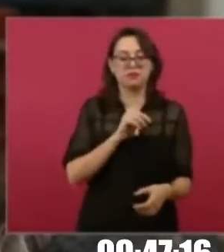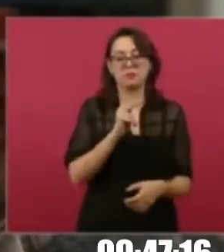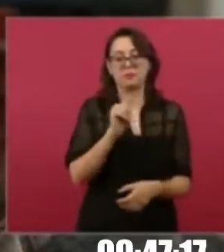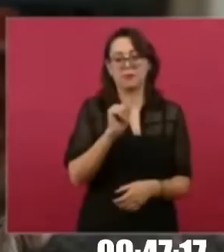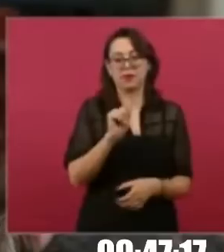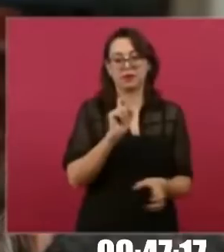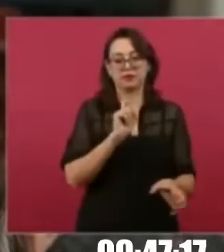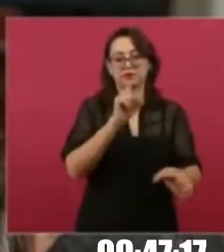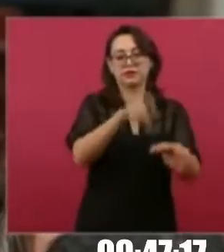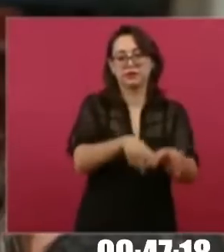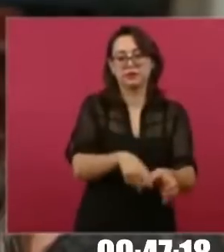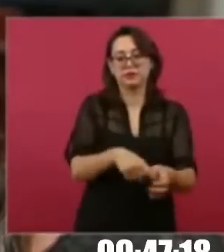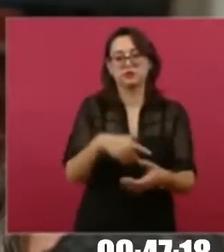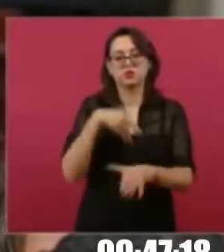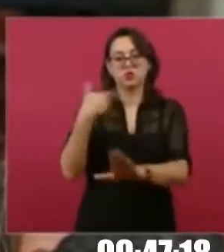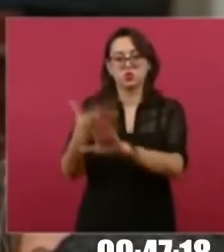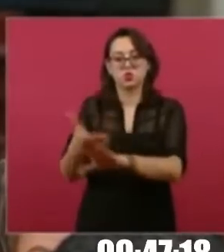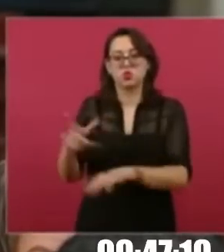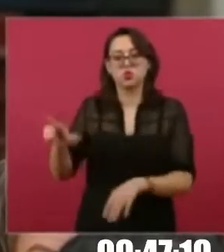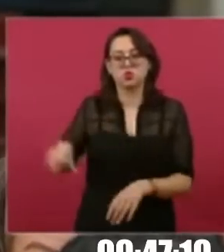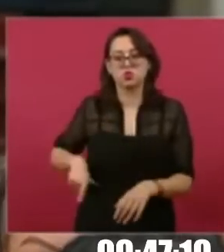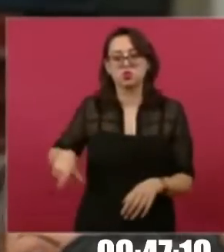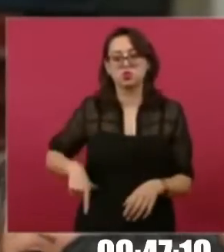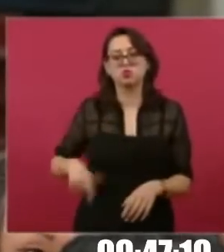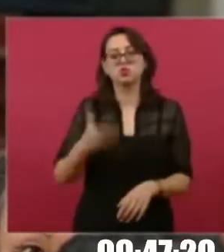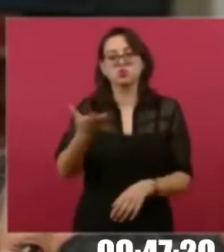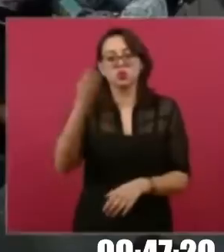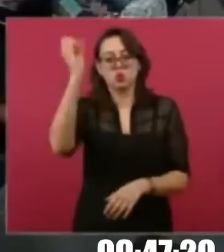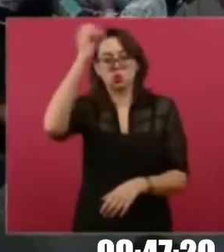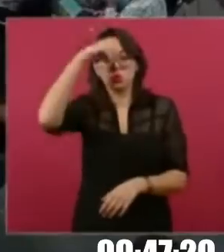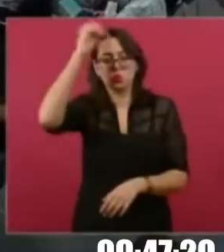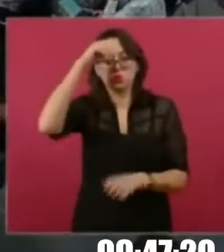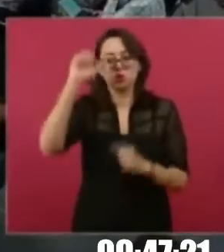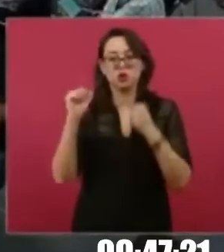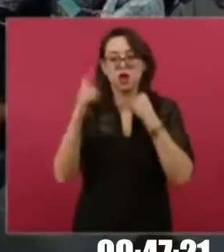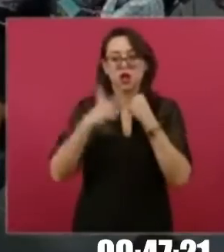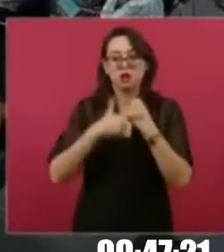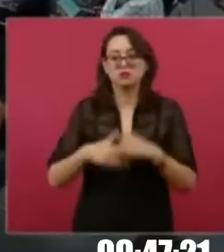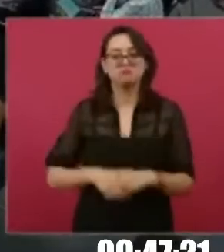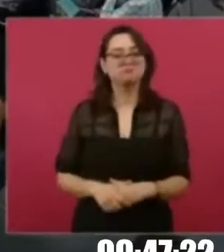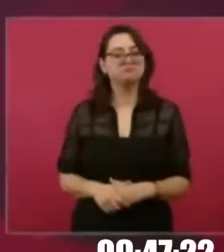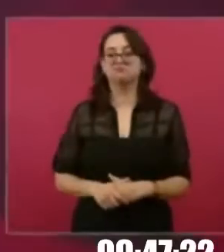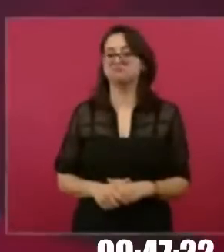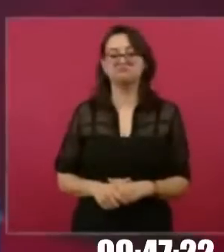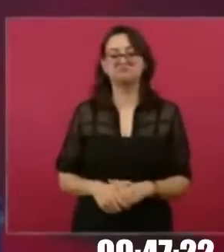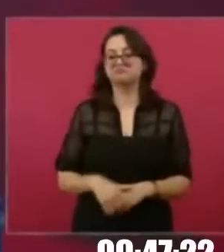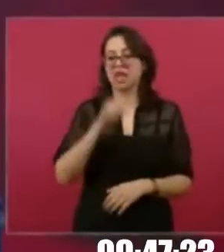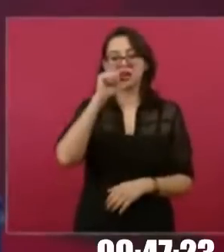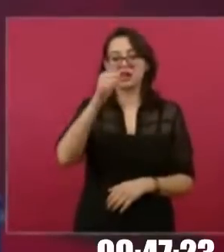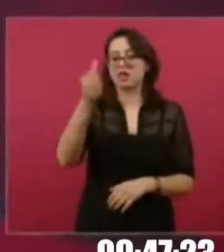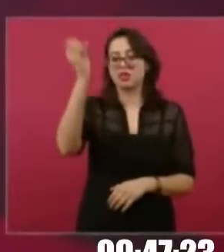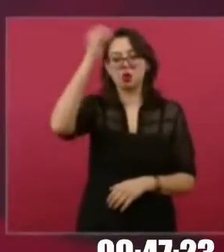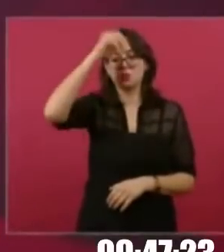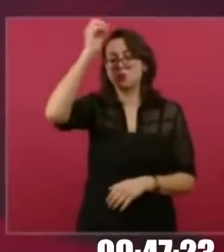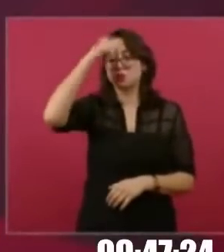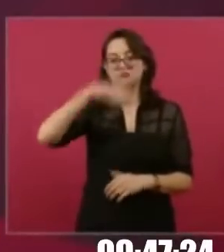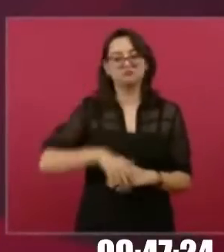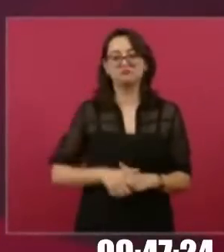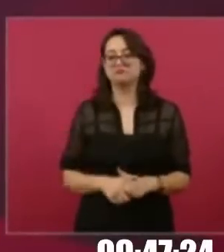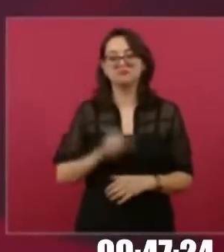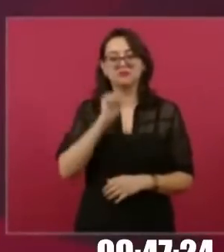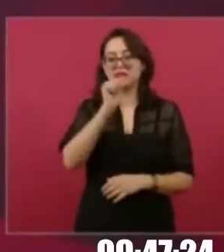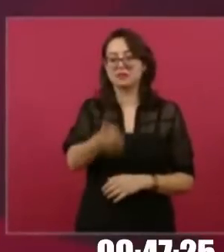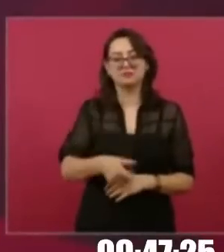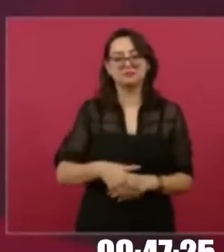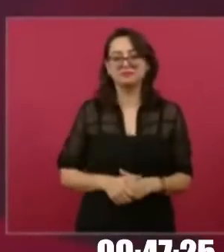con el gobierno actual tiene alguna opinión al respecto ya sería todo no me meto nada No